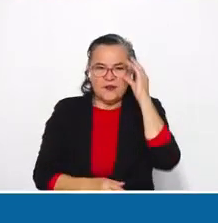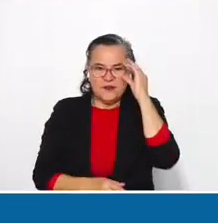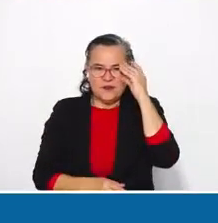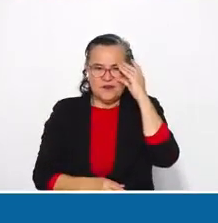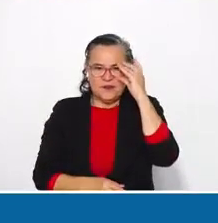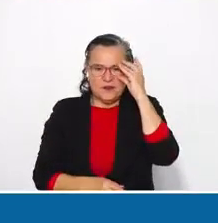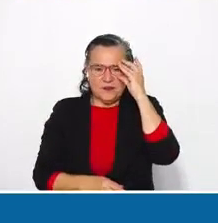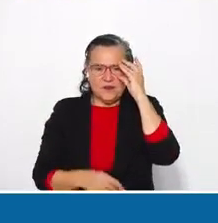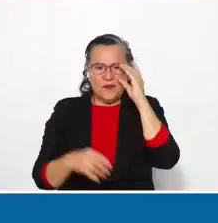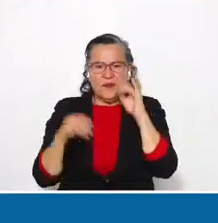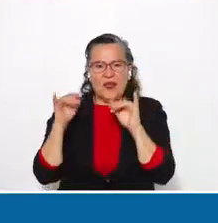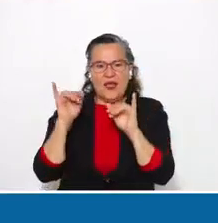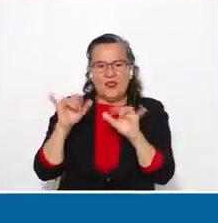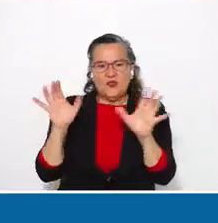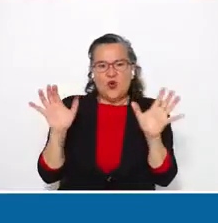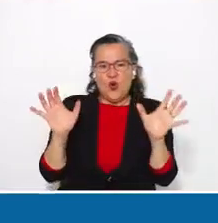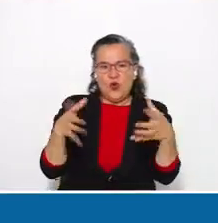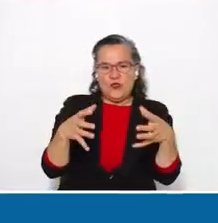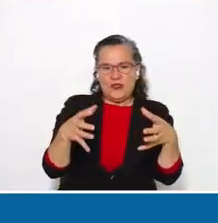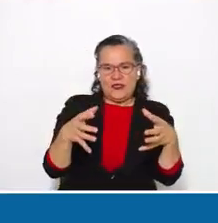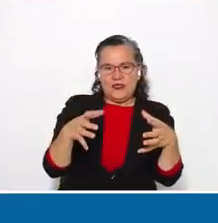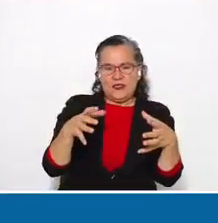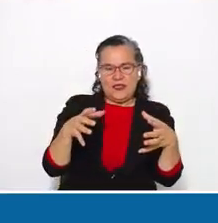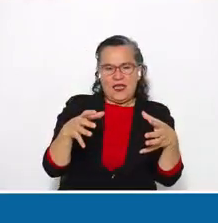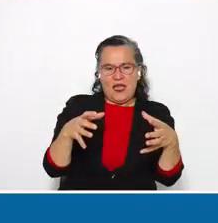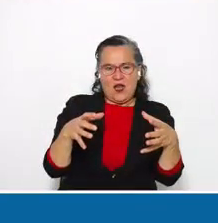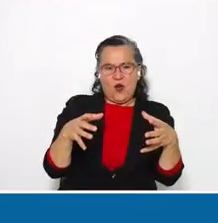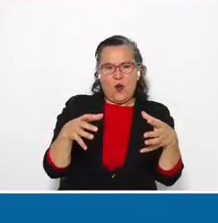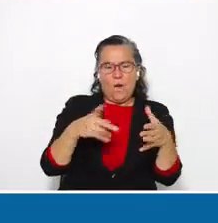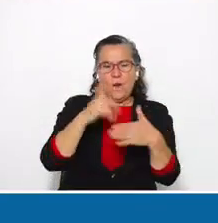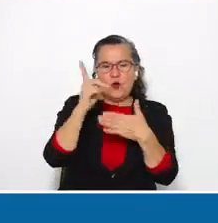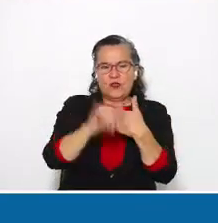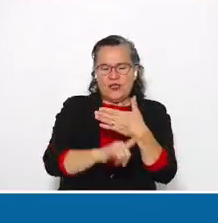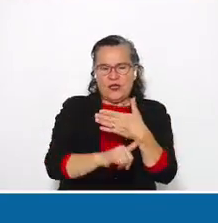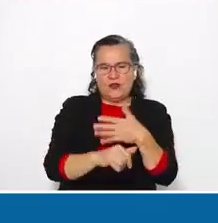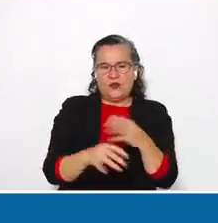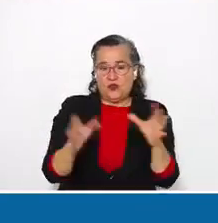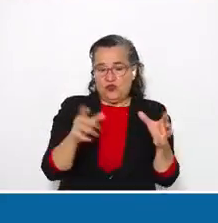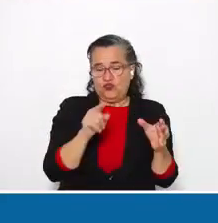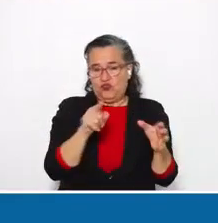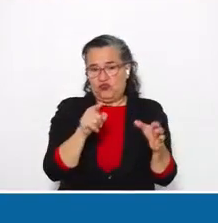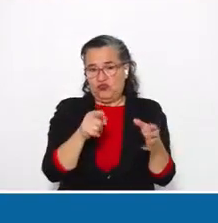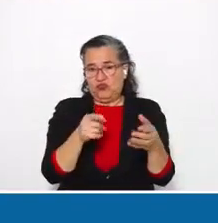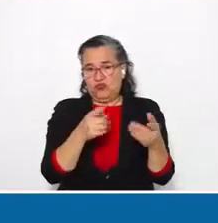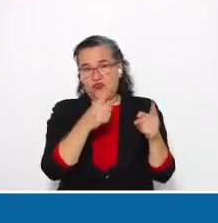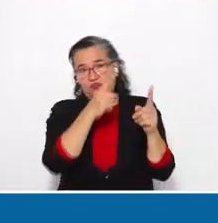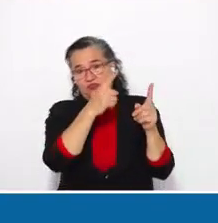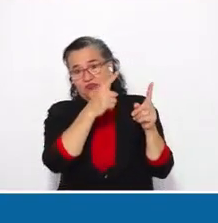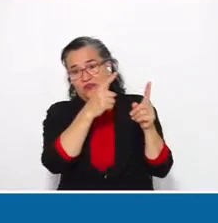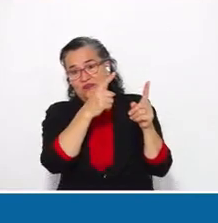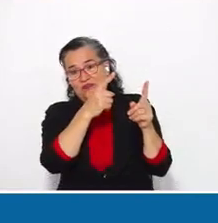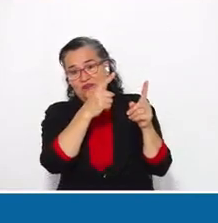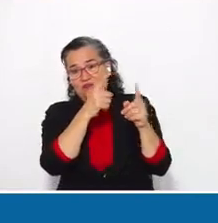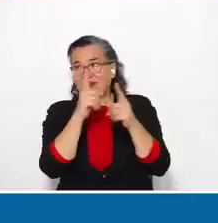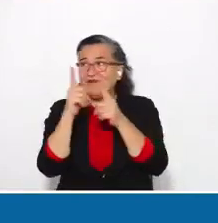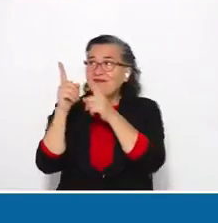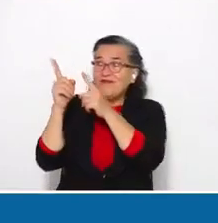Bueno, este es el consejo del proyecto, todos muy guapos.